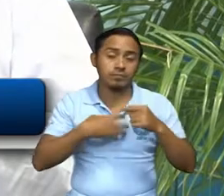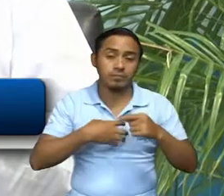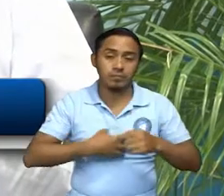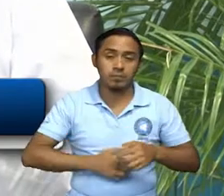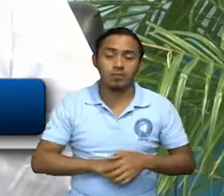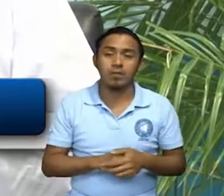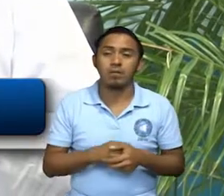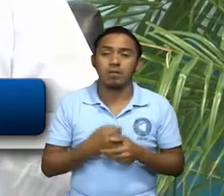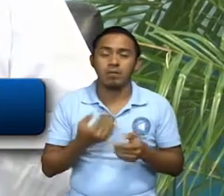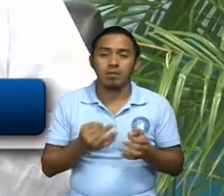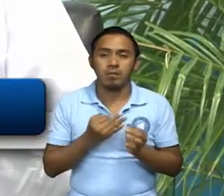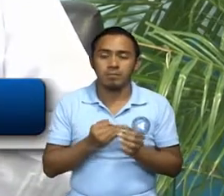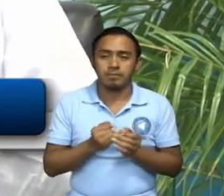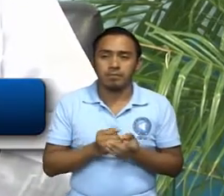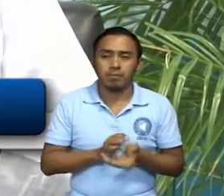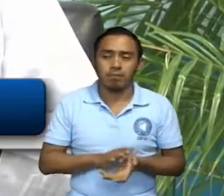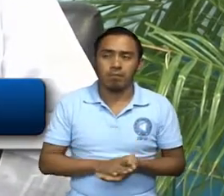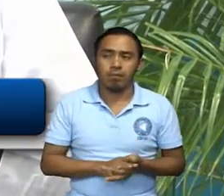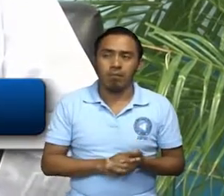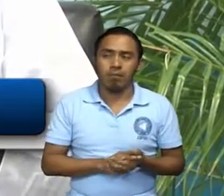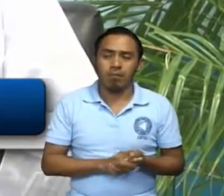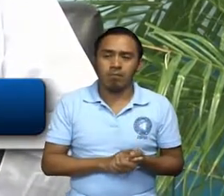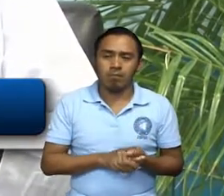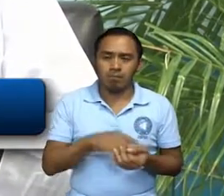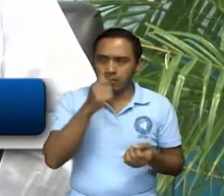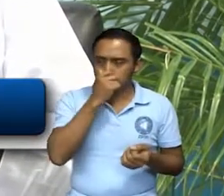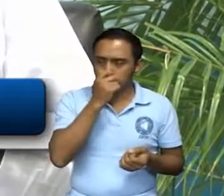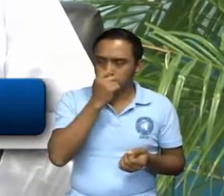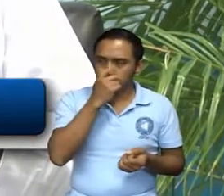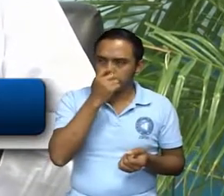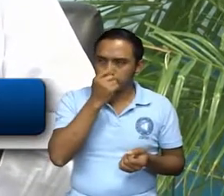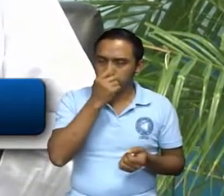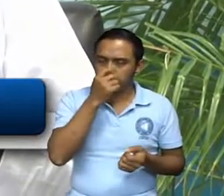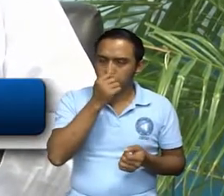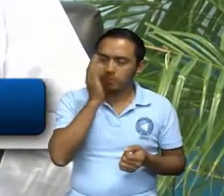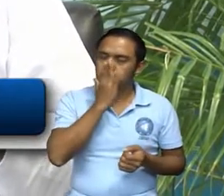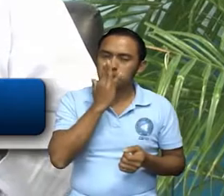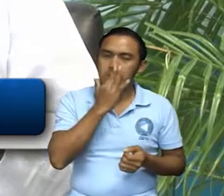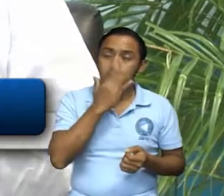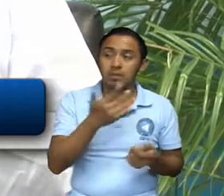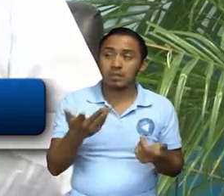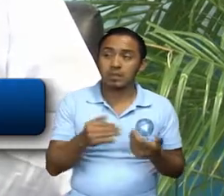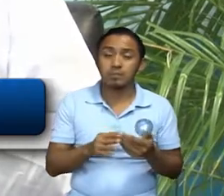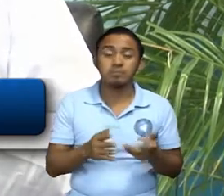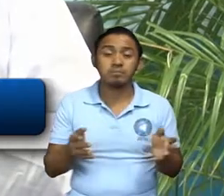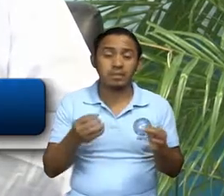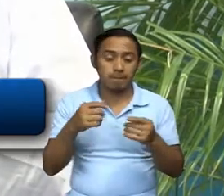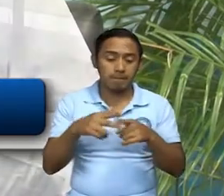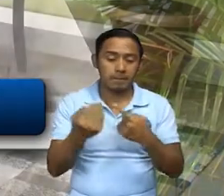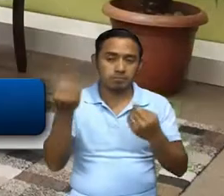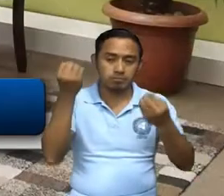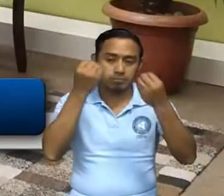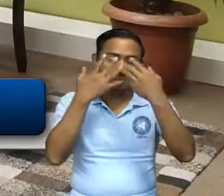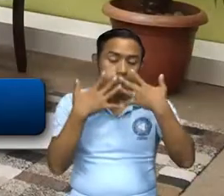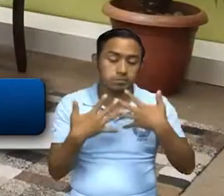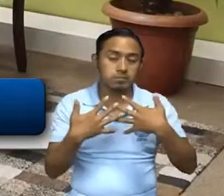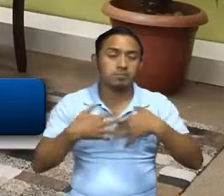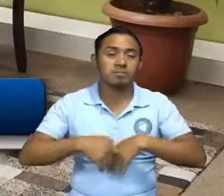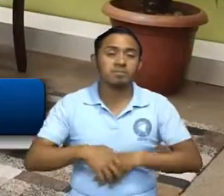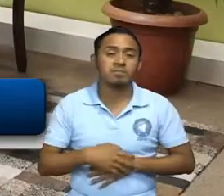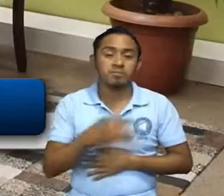una resequedad y al ellos hurgarse o limpiarse la nariz, les viene el sangrado. ¿Ya? Es muy